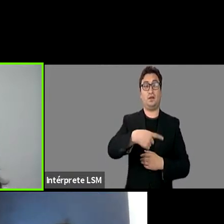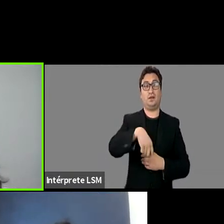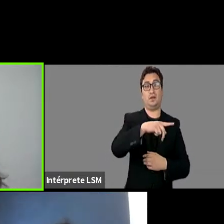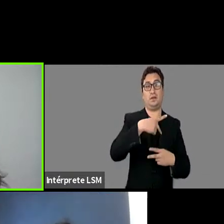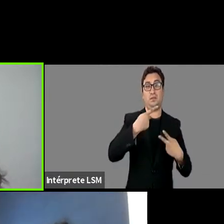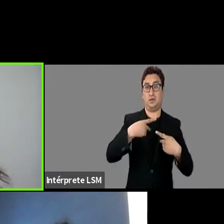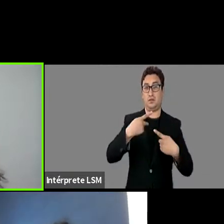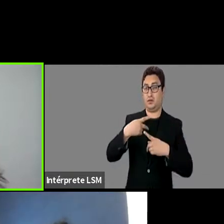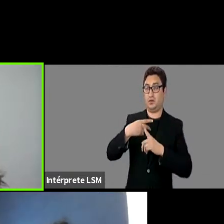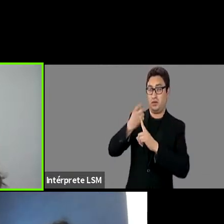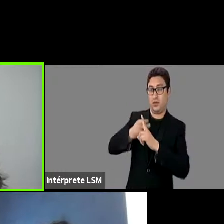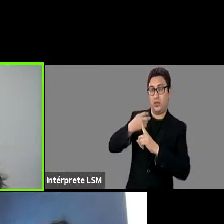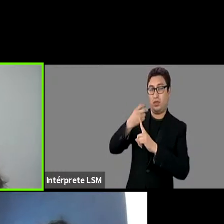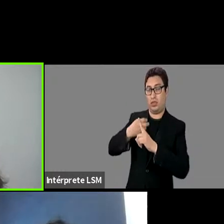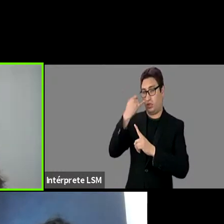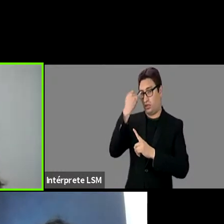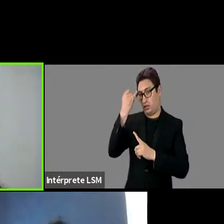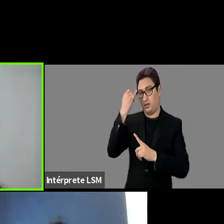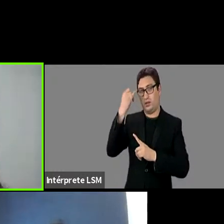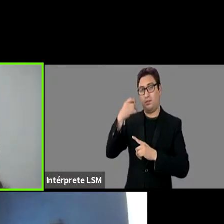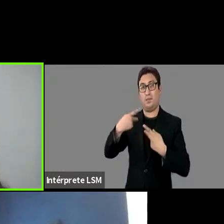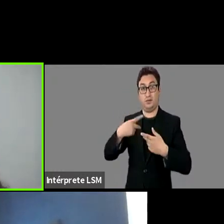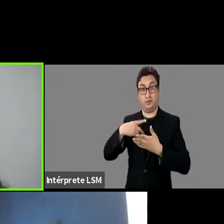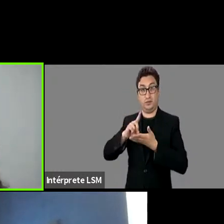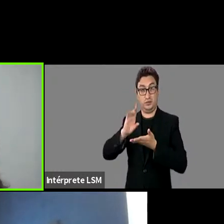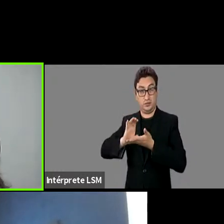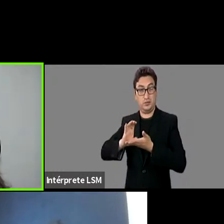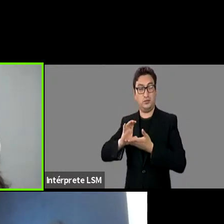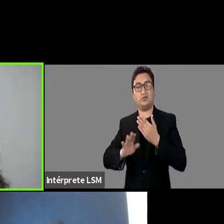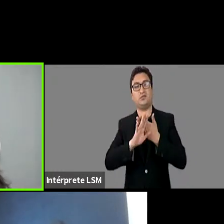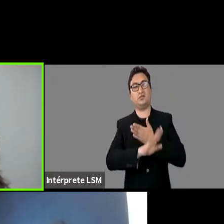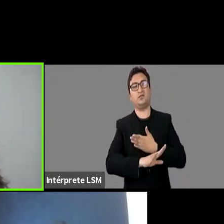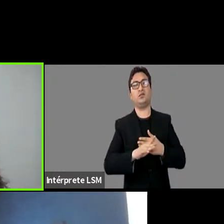de las personas con discapacidad en los litigantes?